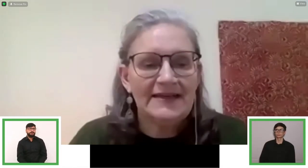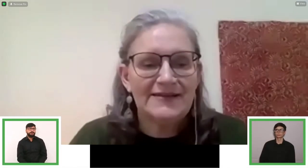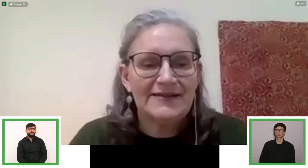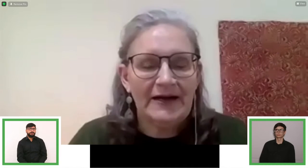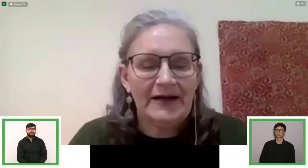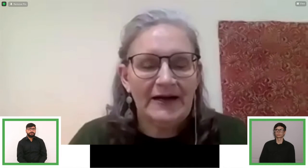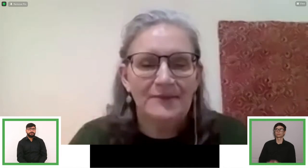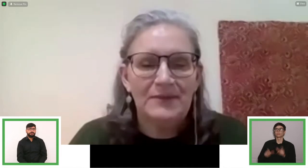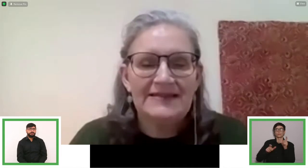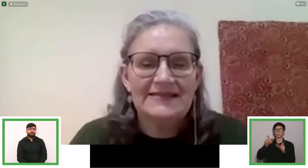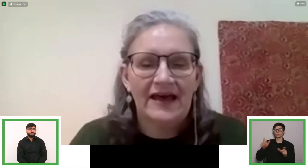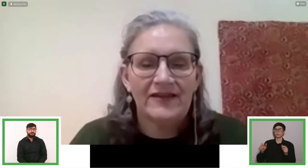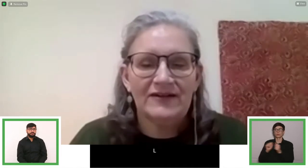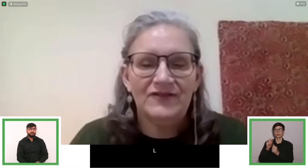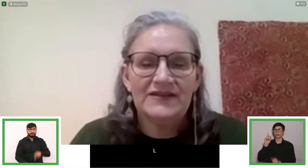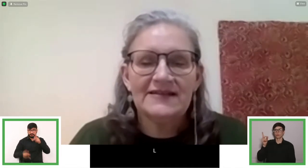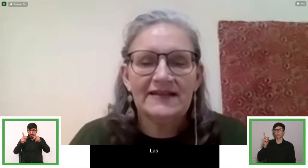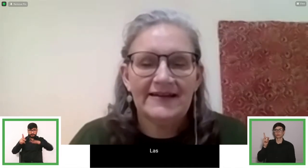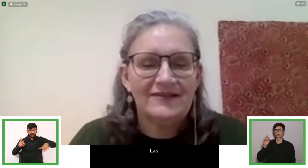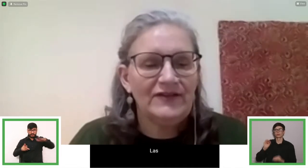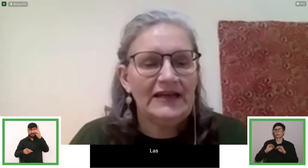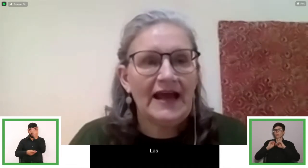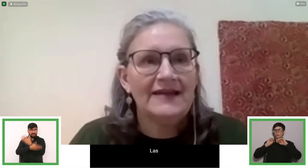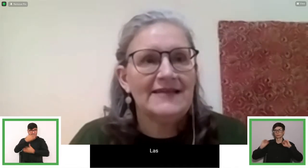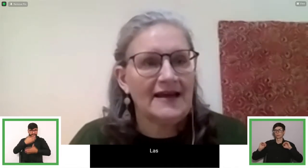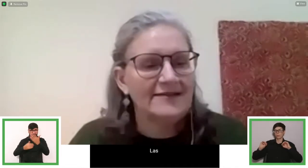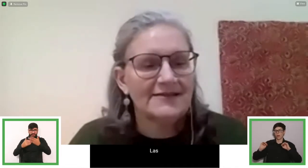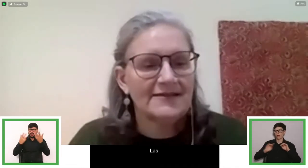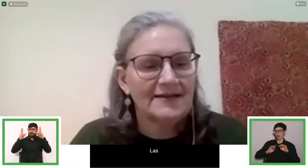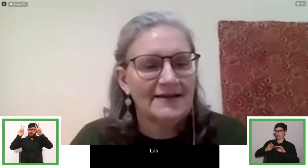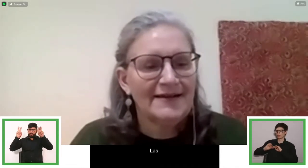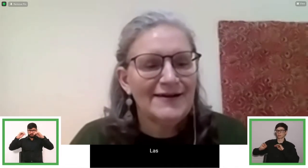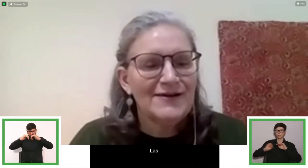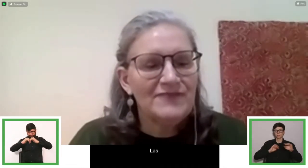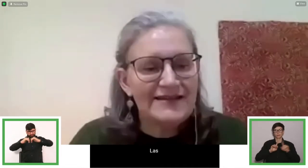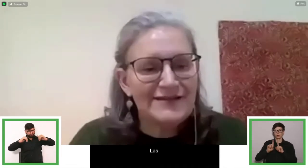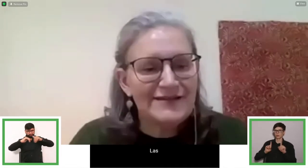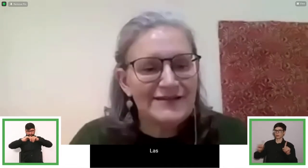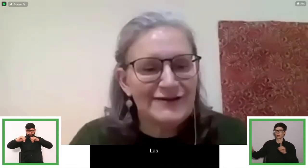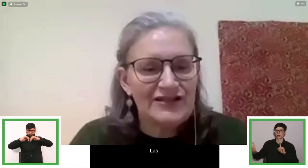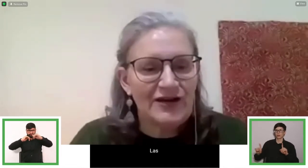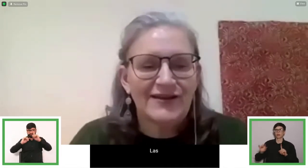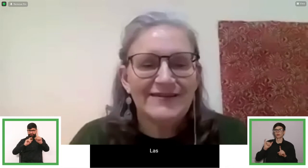discapacidad están separadas de entre ellas y tienen